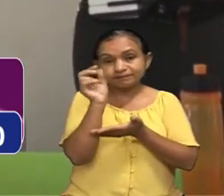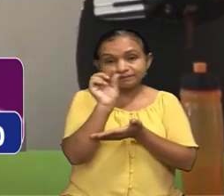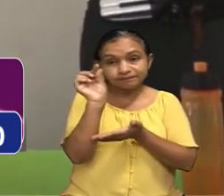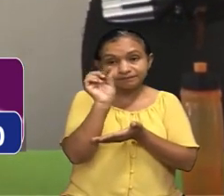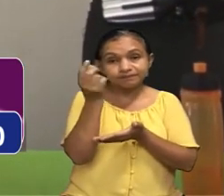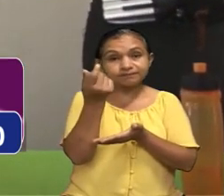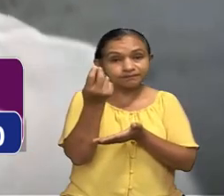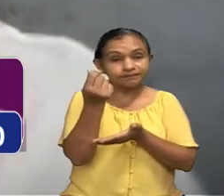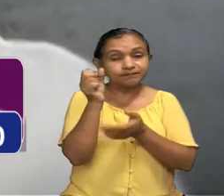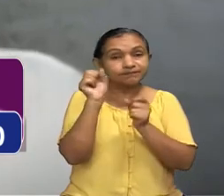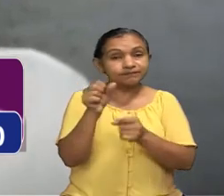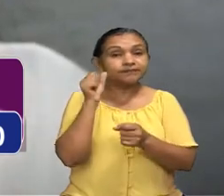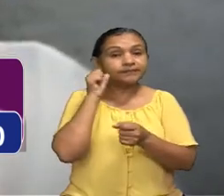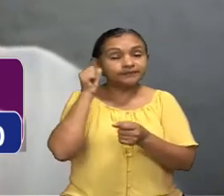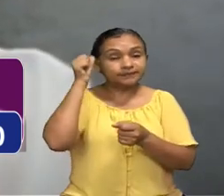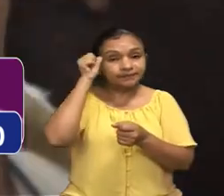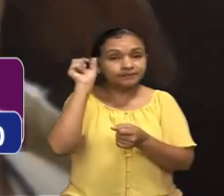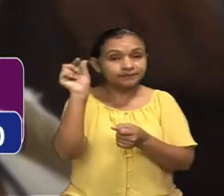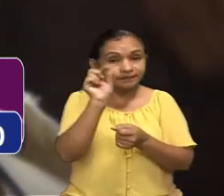microcréditos. Sí, así es.